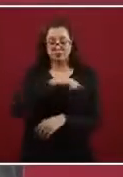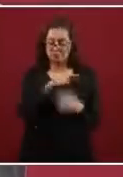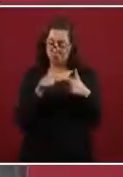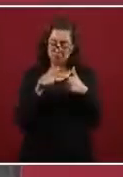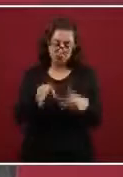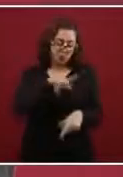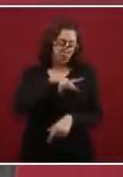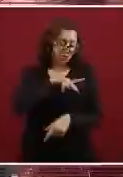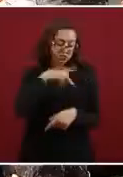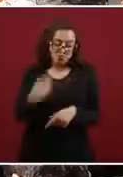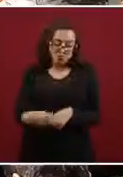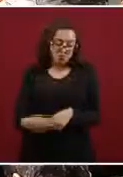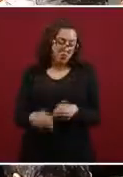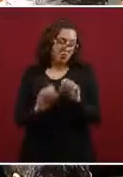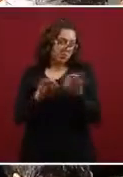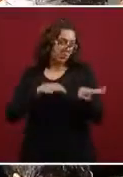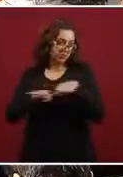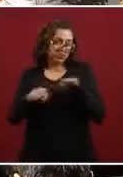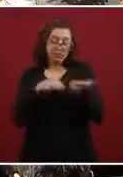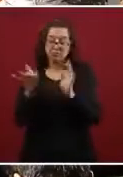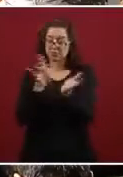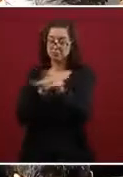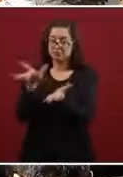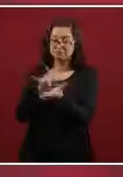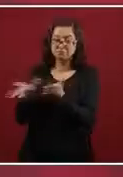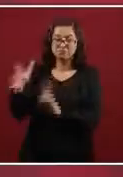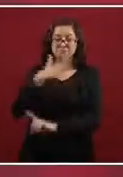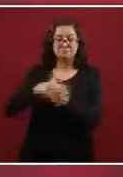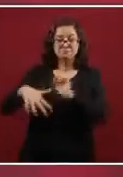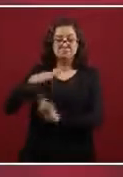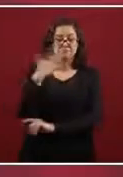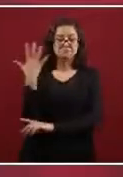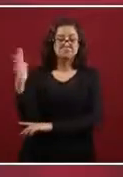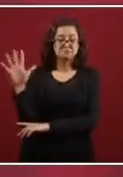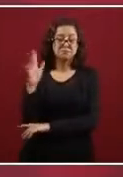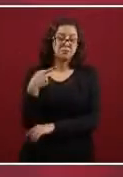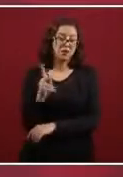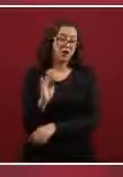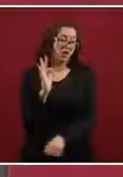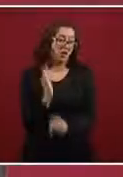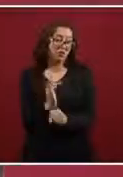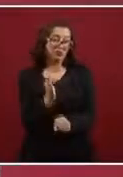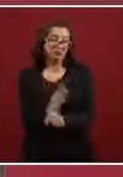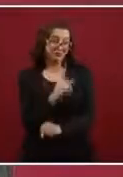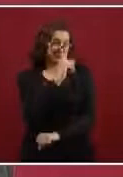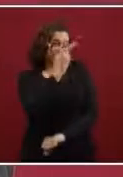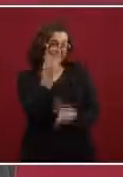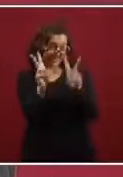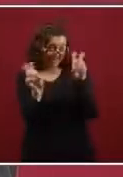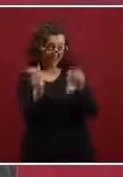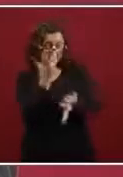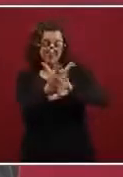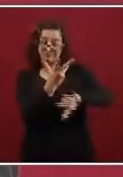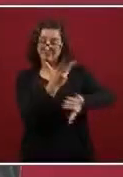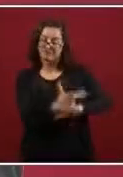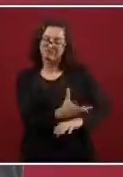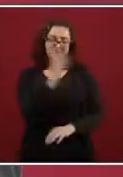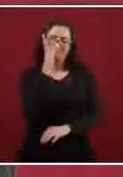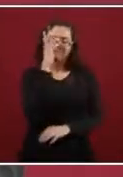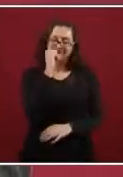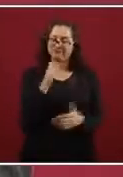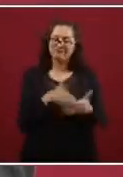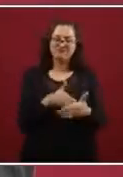climático, apoyando las convenciones pertinentes, pero este es un tema que con Estados Unidos esperemos desarrollar en el